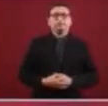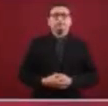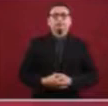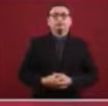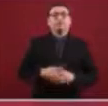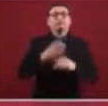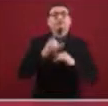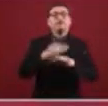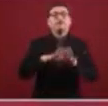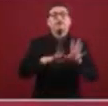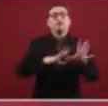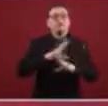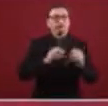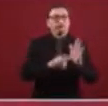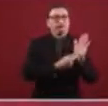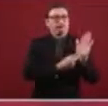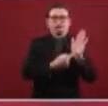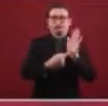informando.